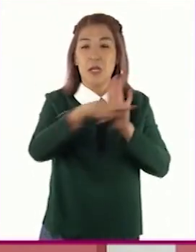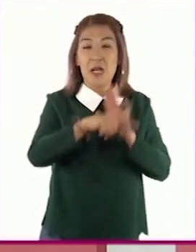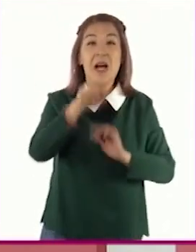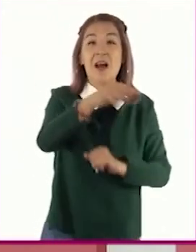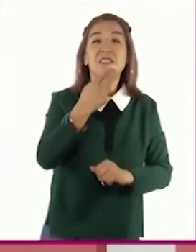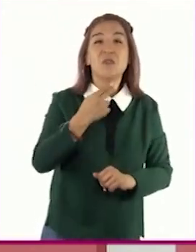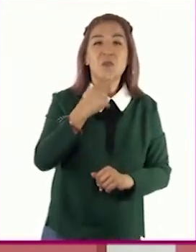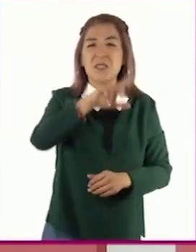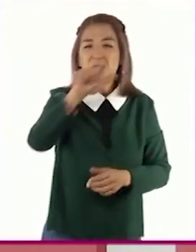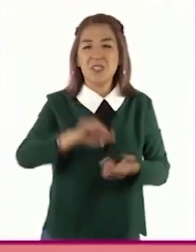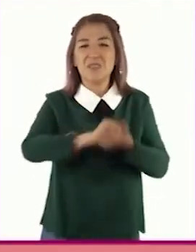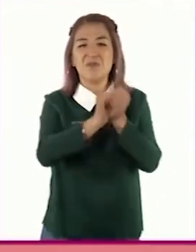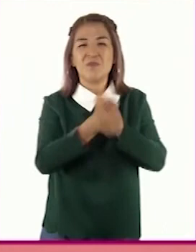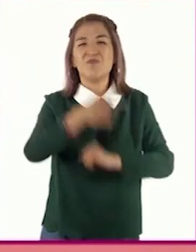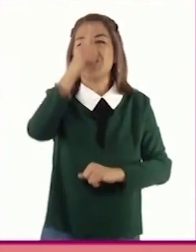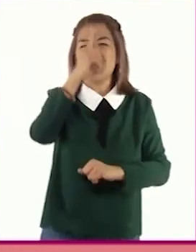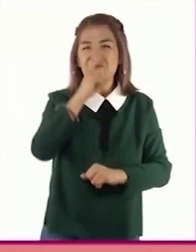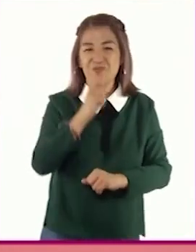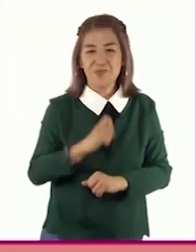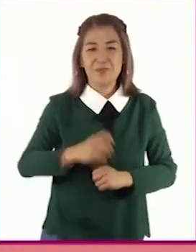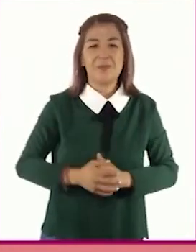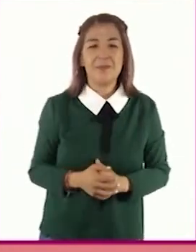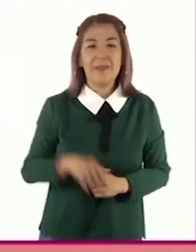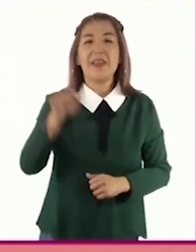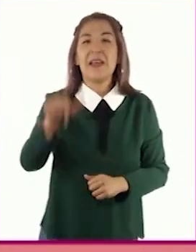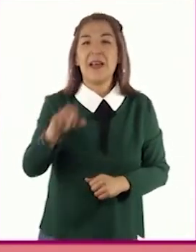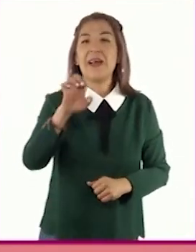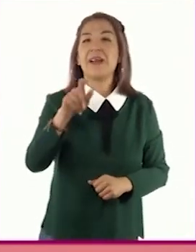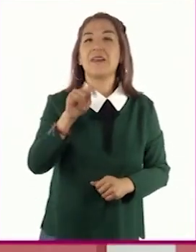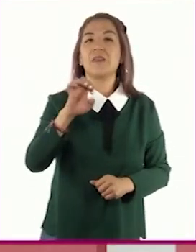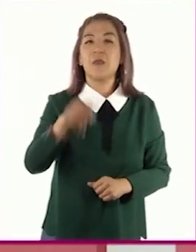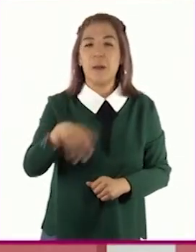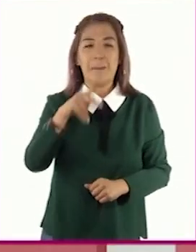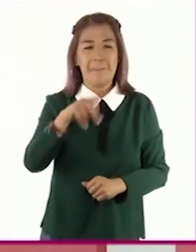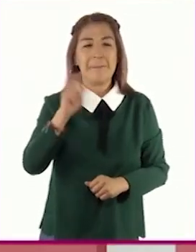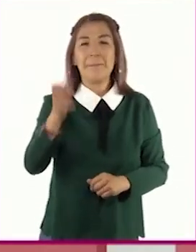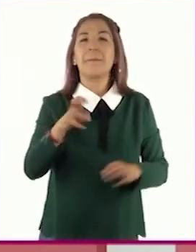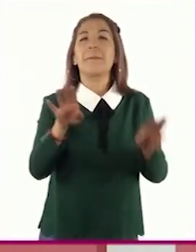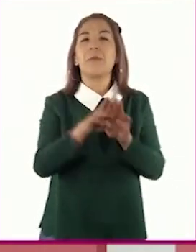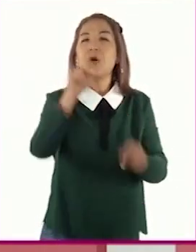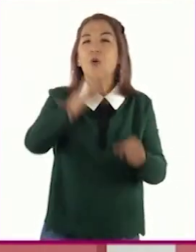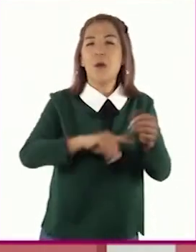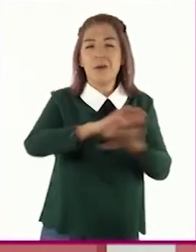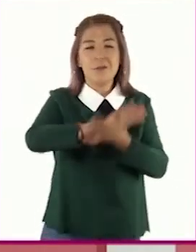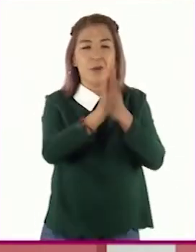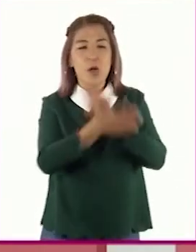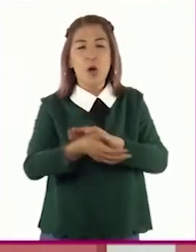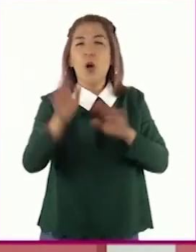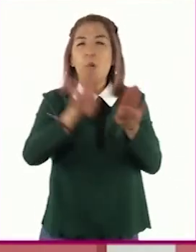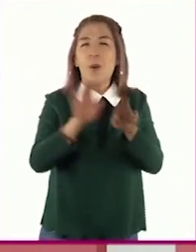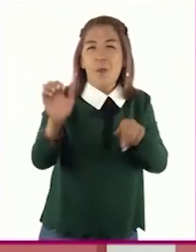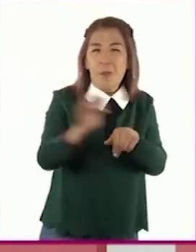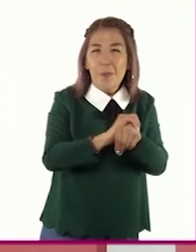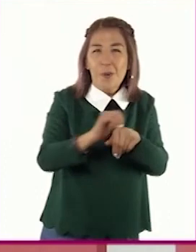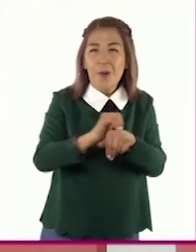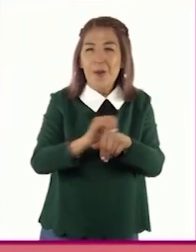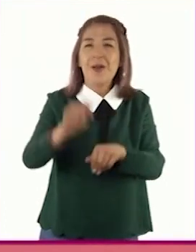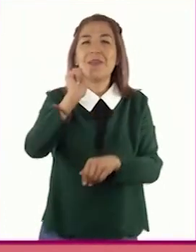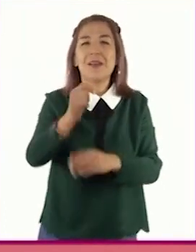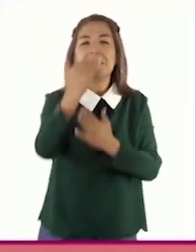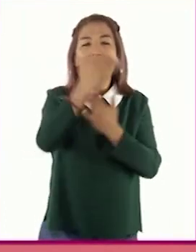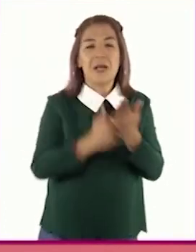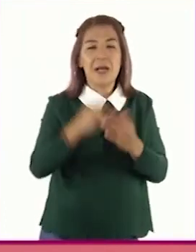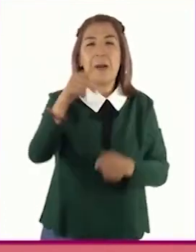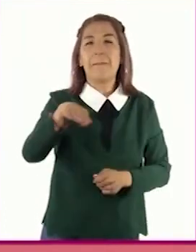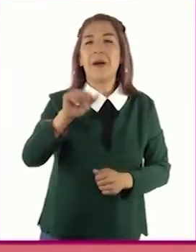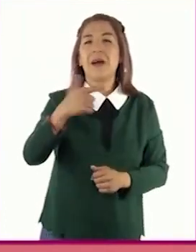decir, pierde electrones. El ion permanganato da color púrpura de la disolución, se reduce a